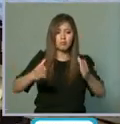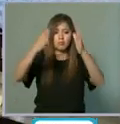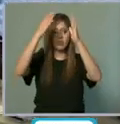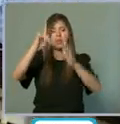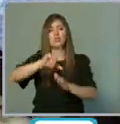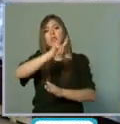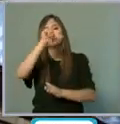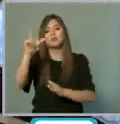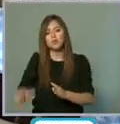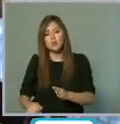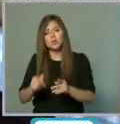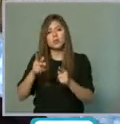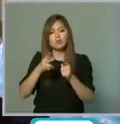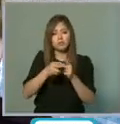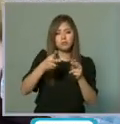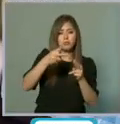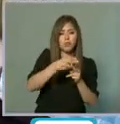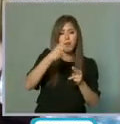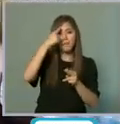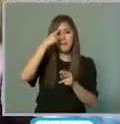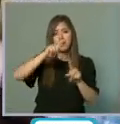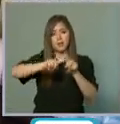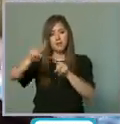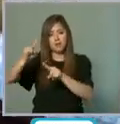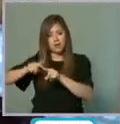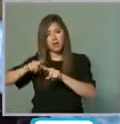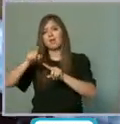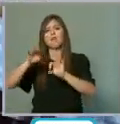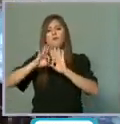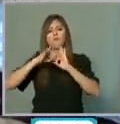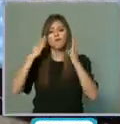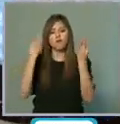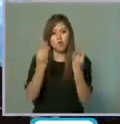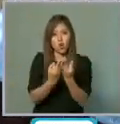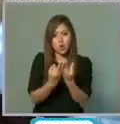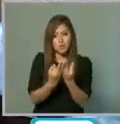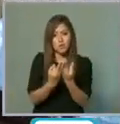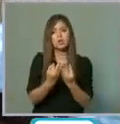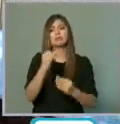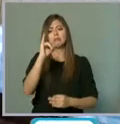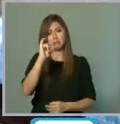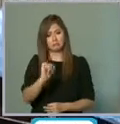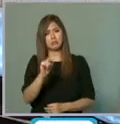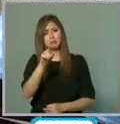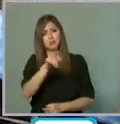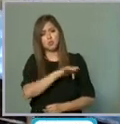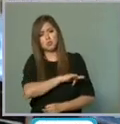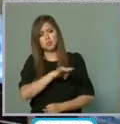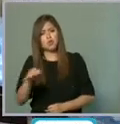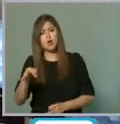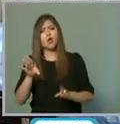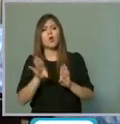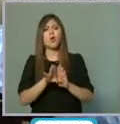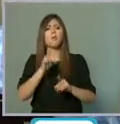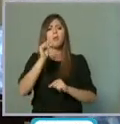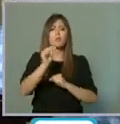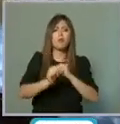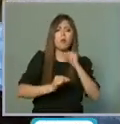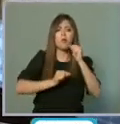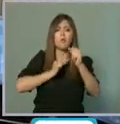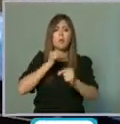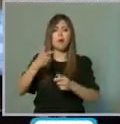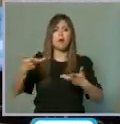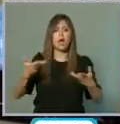cortando a que forme diferentes figuras, y sí hay que ir haciendo un buen de práctica